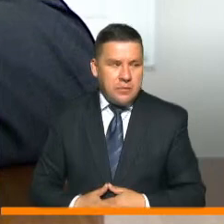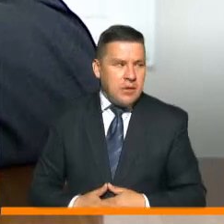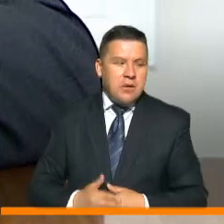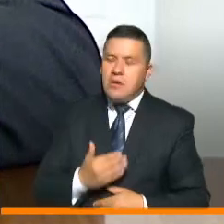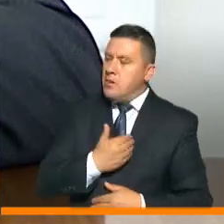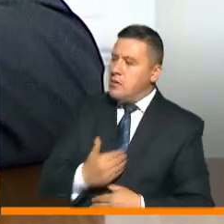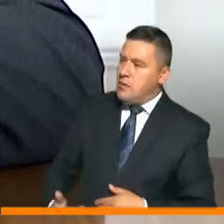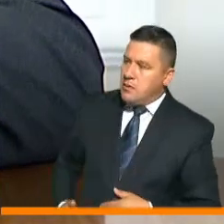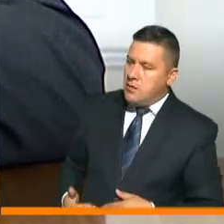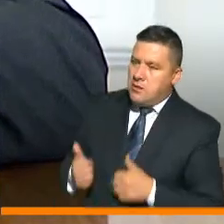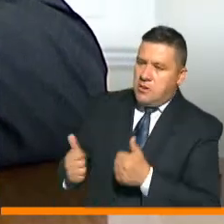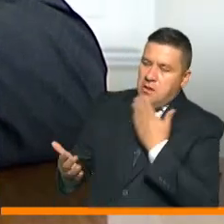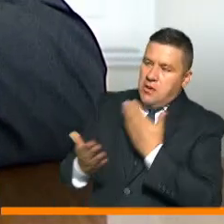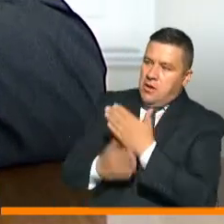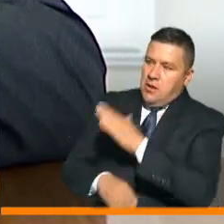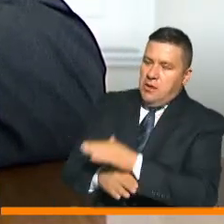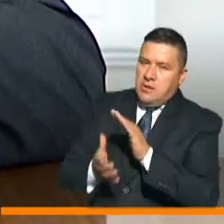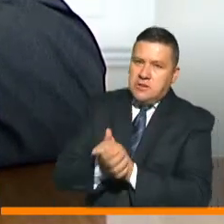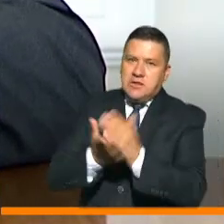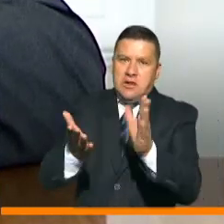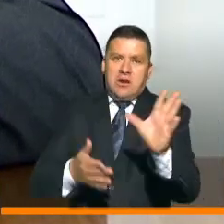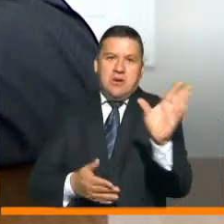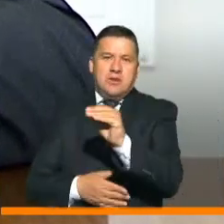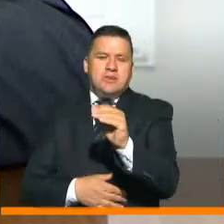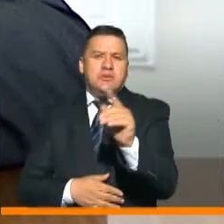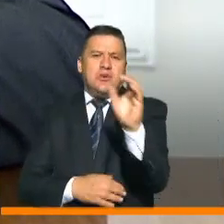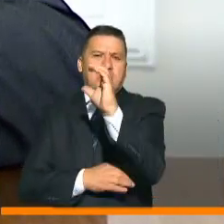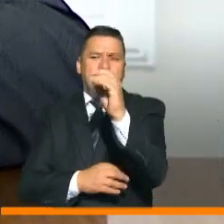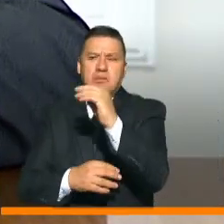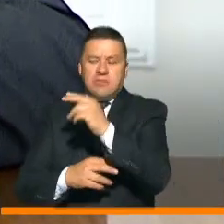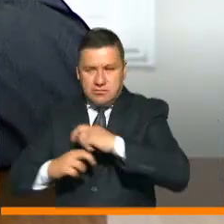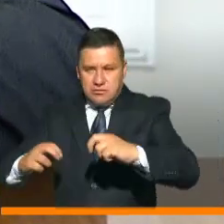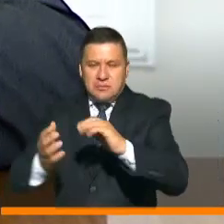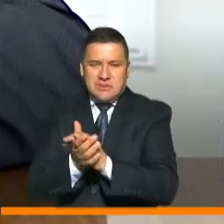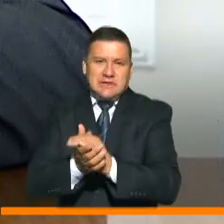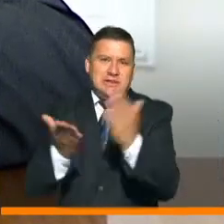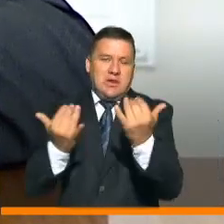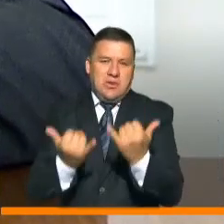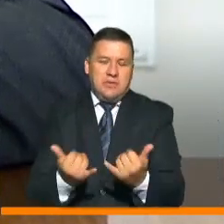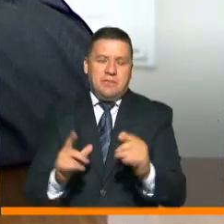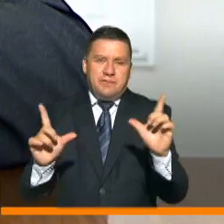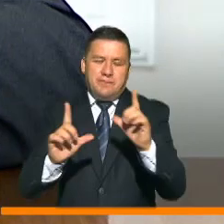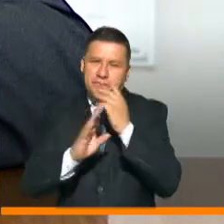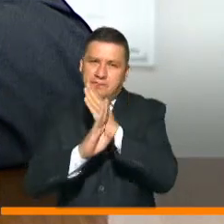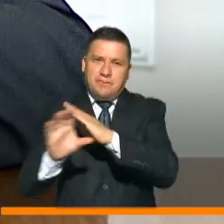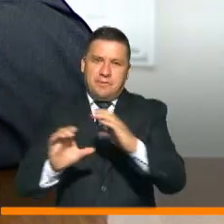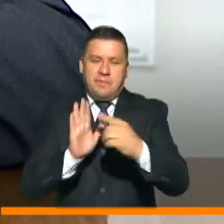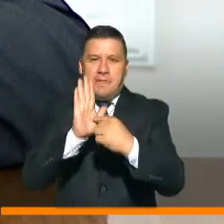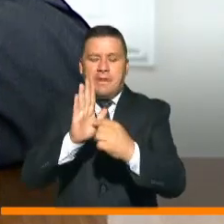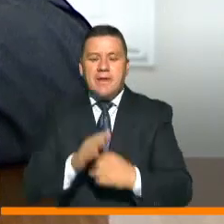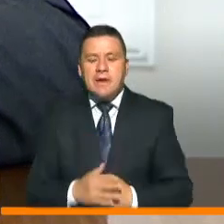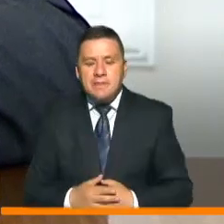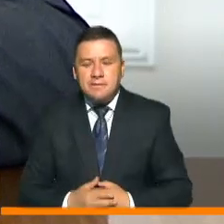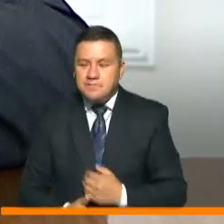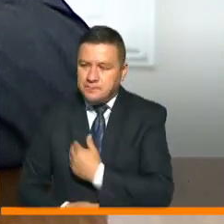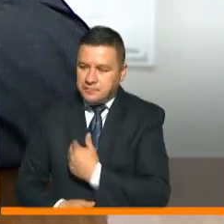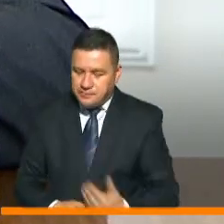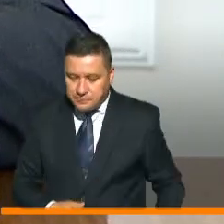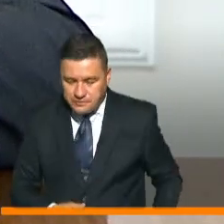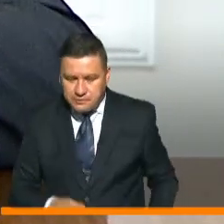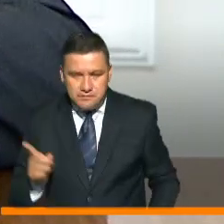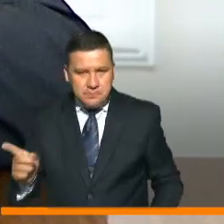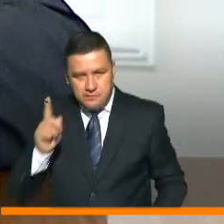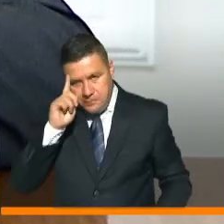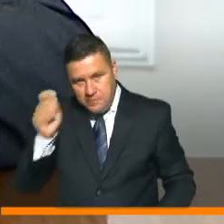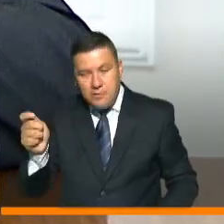Señor presidente, buenas tardes. Un saludo muy especial para todos los que nos acompañan hoy en esta emisión de Prevención y Acción. Señor presidente, tal